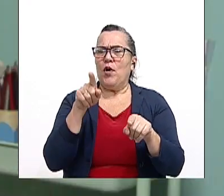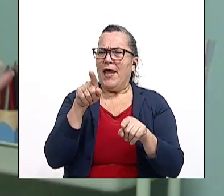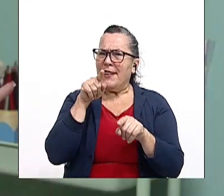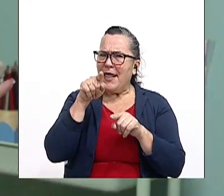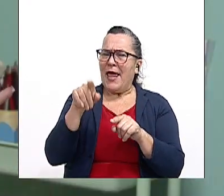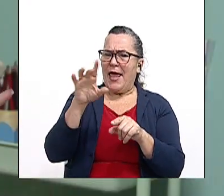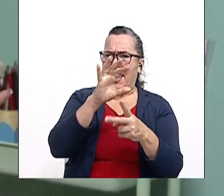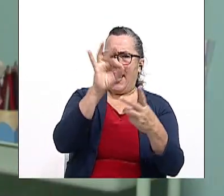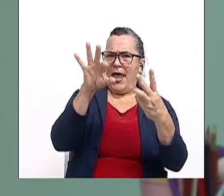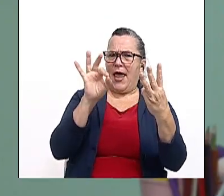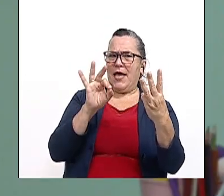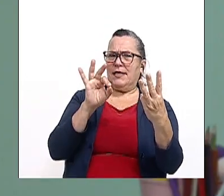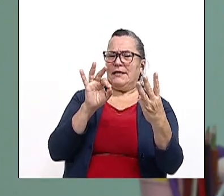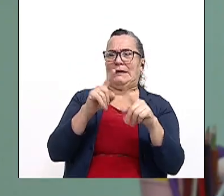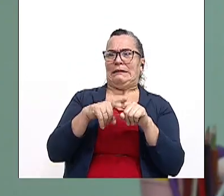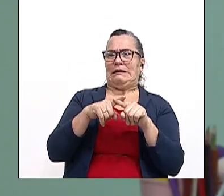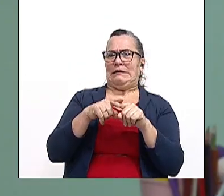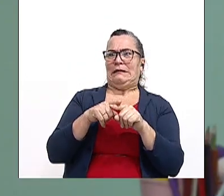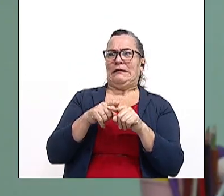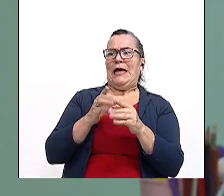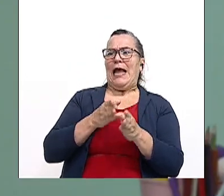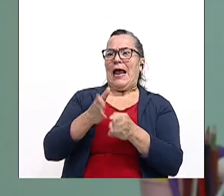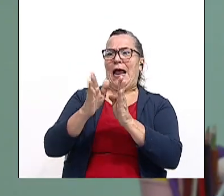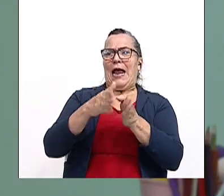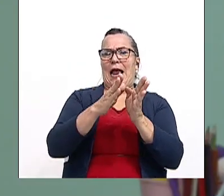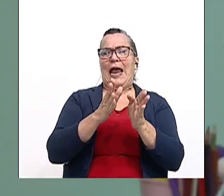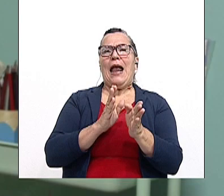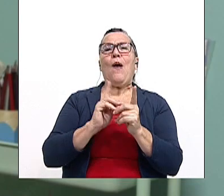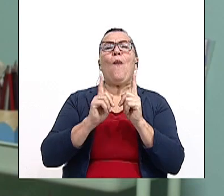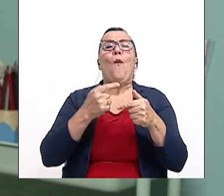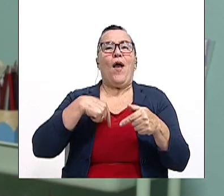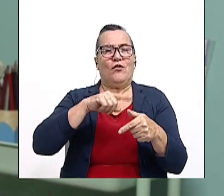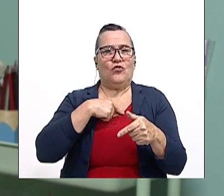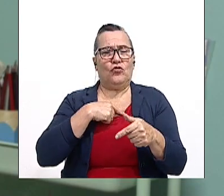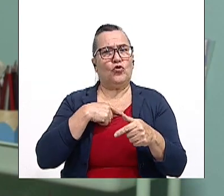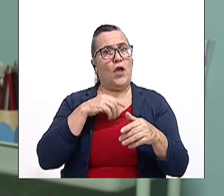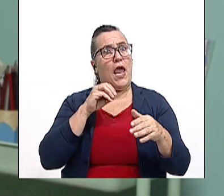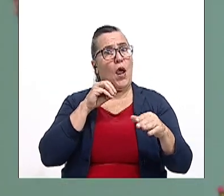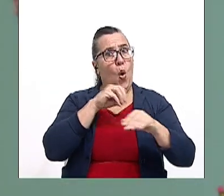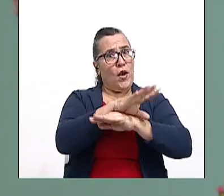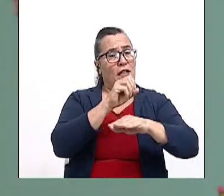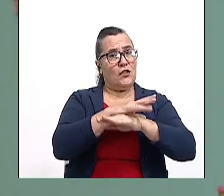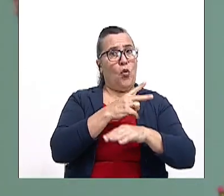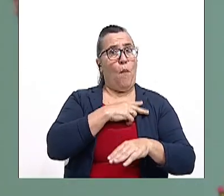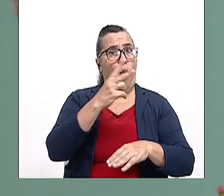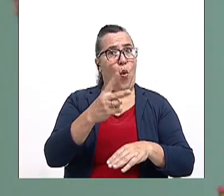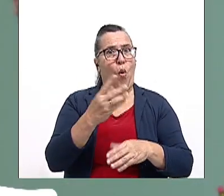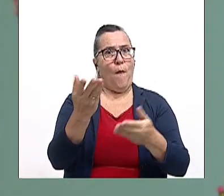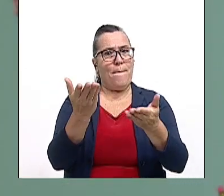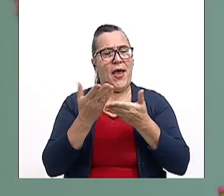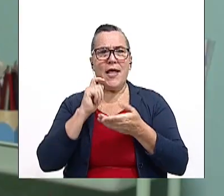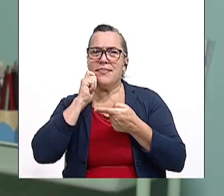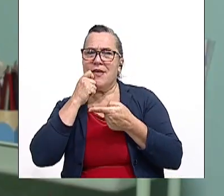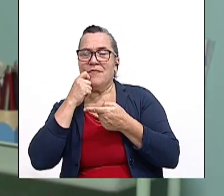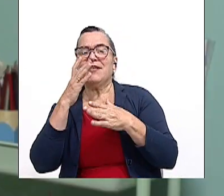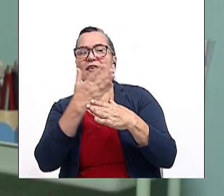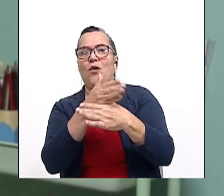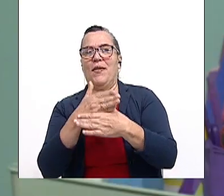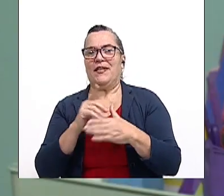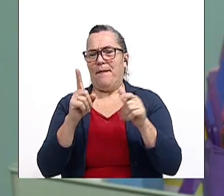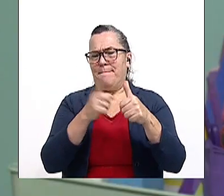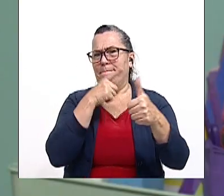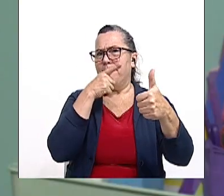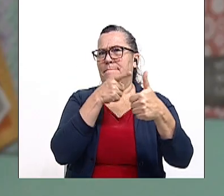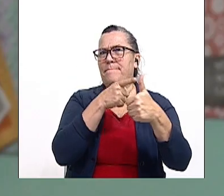dependerá nuestro camino. Estuve en una sesión de orientación vocacional y me dieron muchos tips que hoy quiero compartirles. Lo